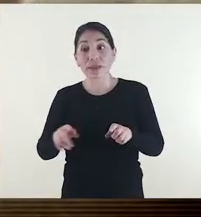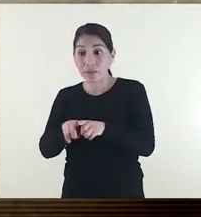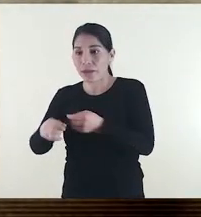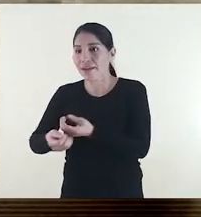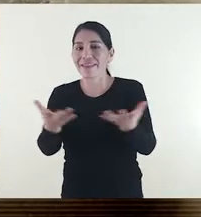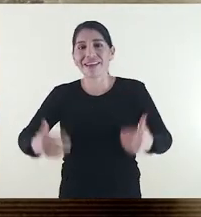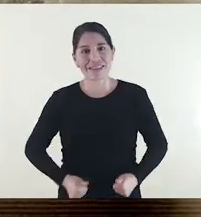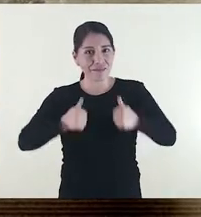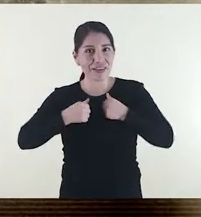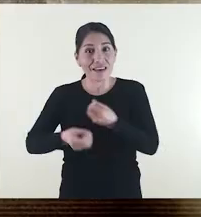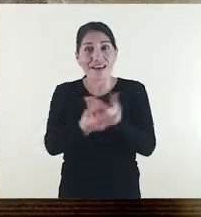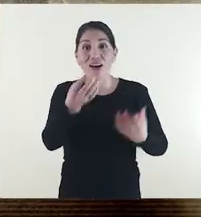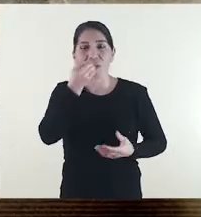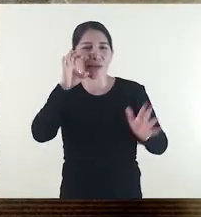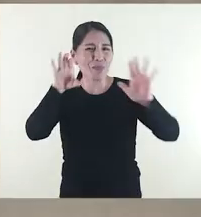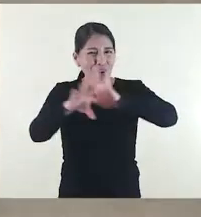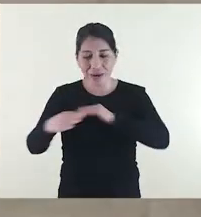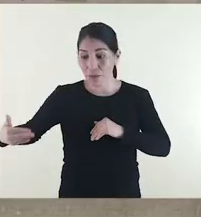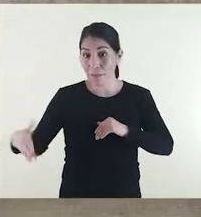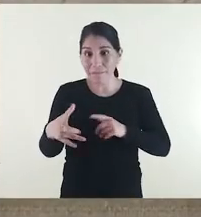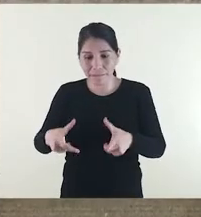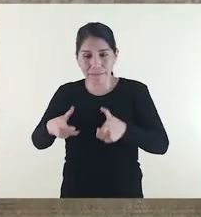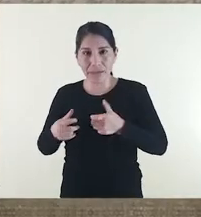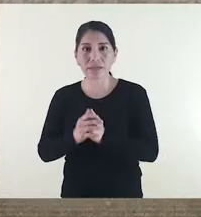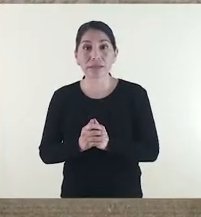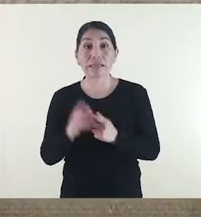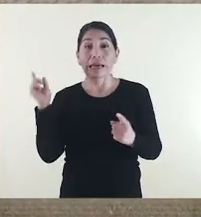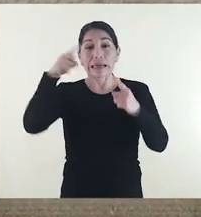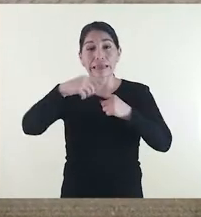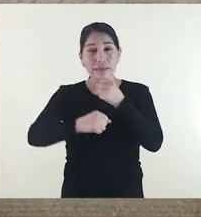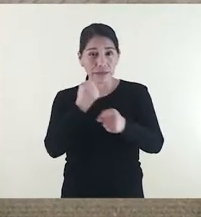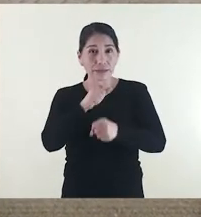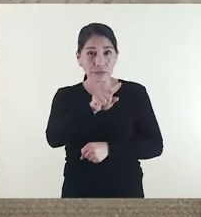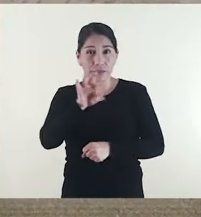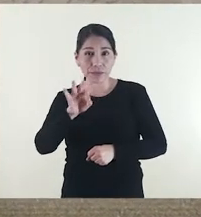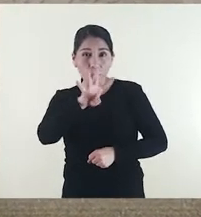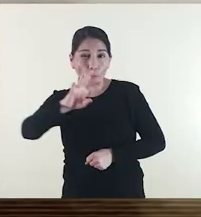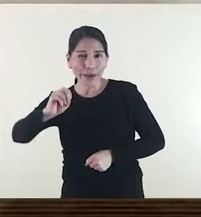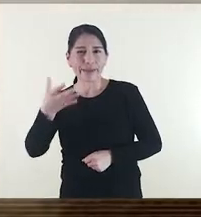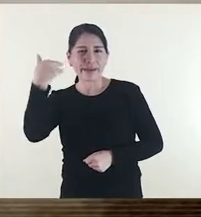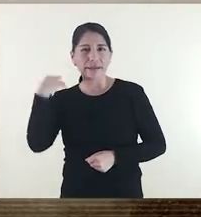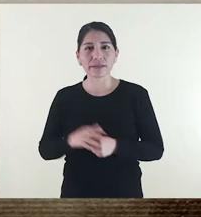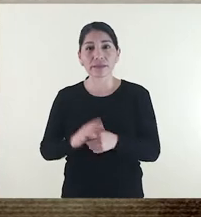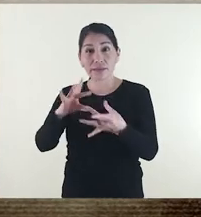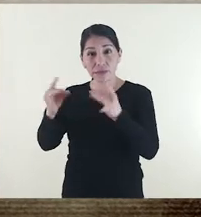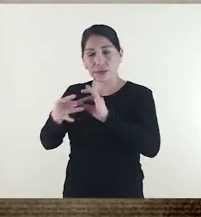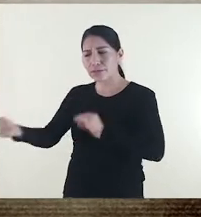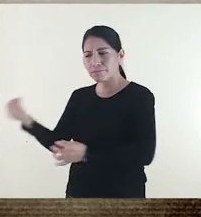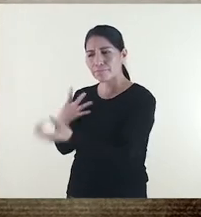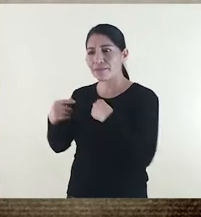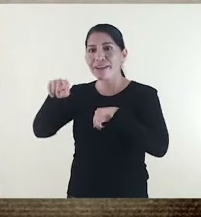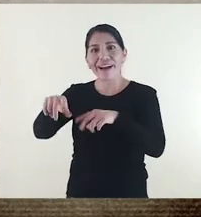canal de vida, dador de alimentos como camarones y pejerreyes, hasta la década de los años 40 del siglo pasado, cuentan